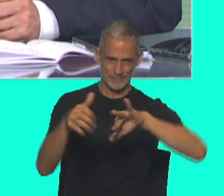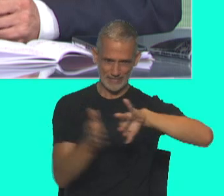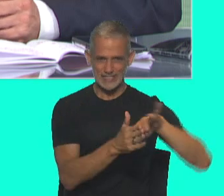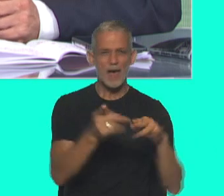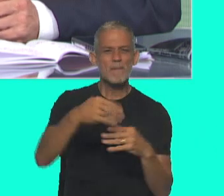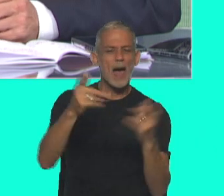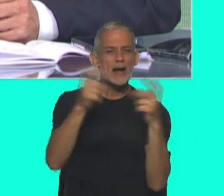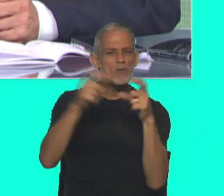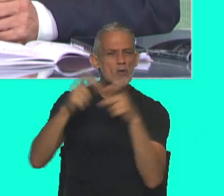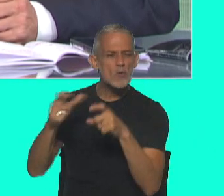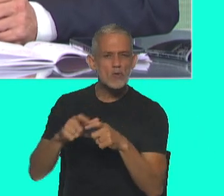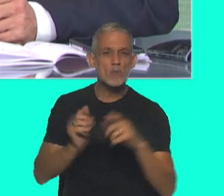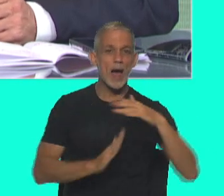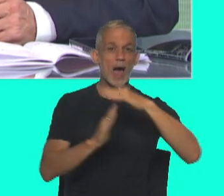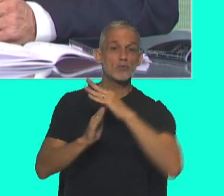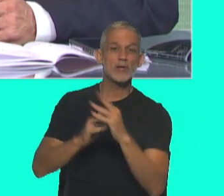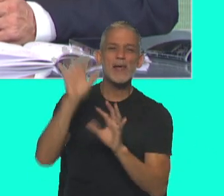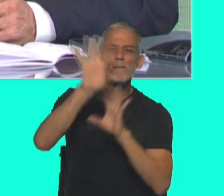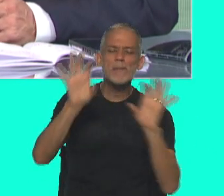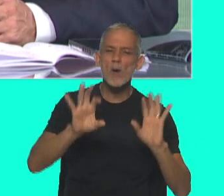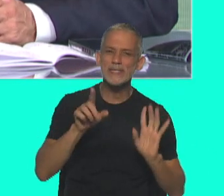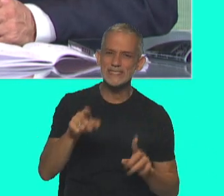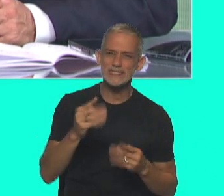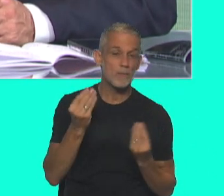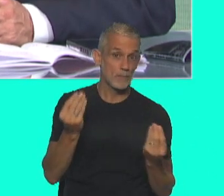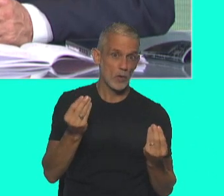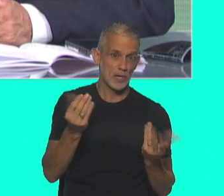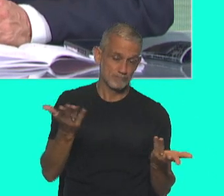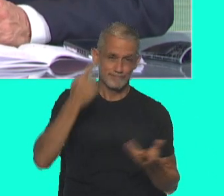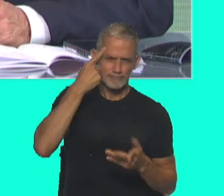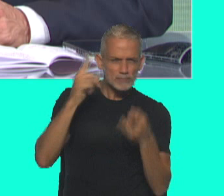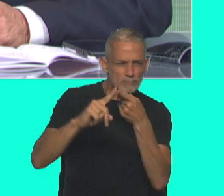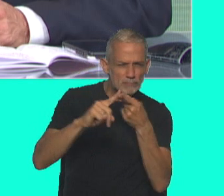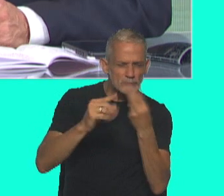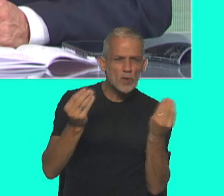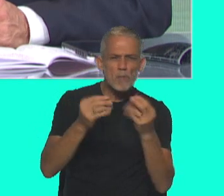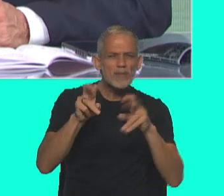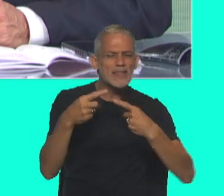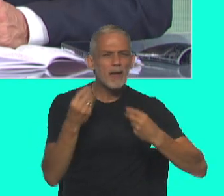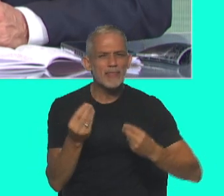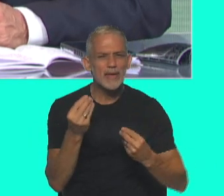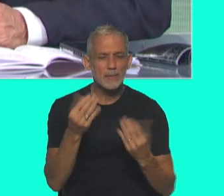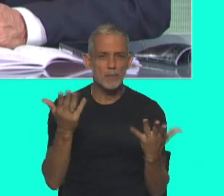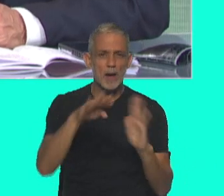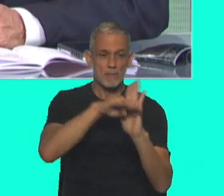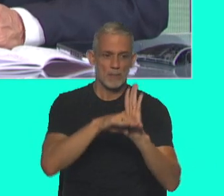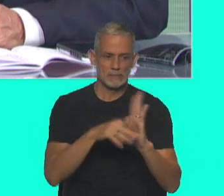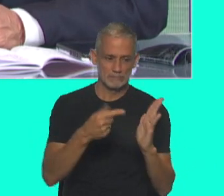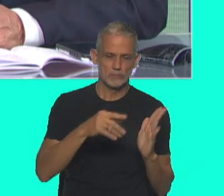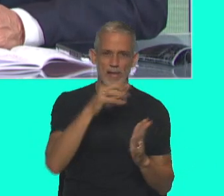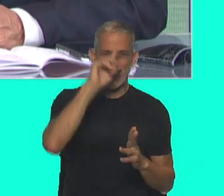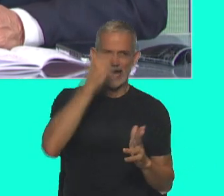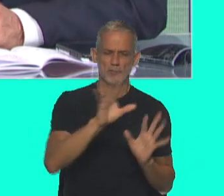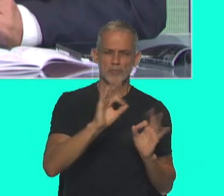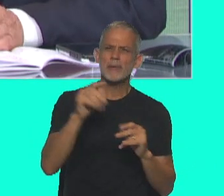una serie de reuniones con autoridades provinciales Por qué Porque se quiere coordinar todo el tema de Qué medidas también van a tomar las